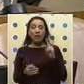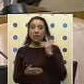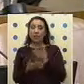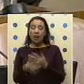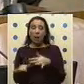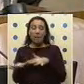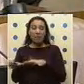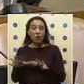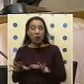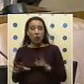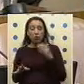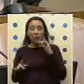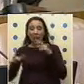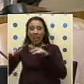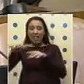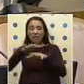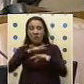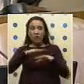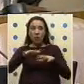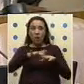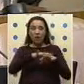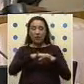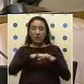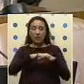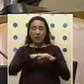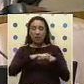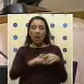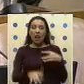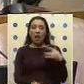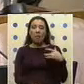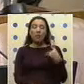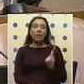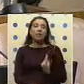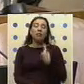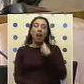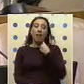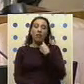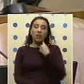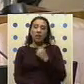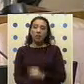mismos recursos para ejercer influencia, lamentablemente se ven perjudicadas.